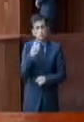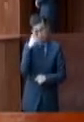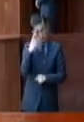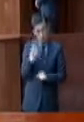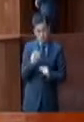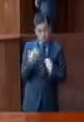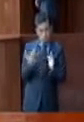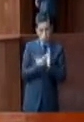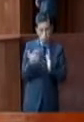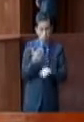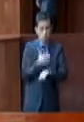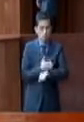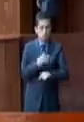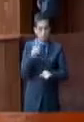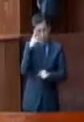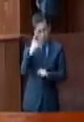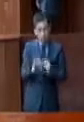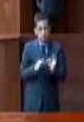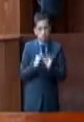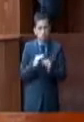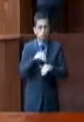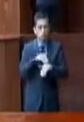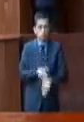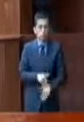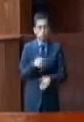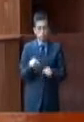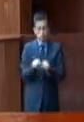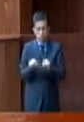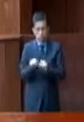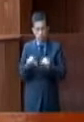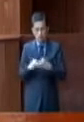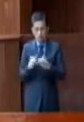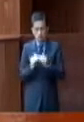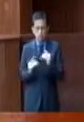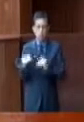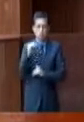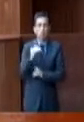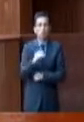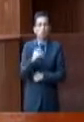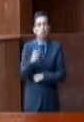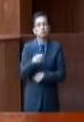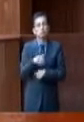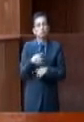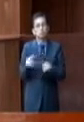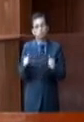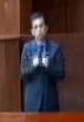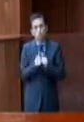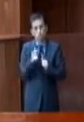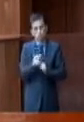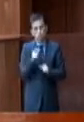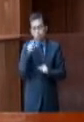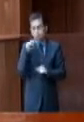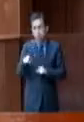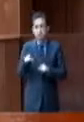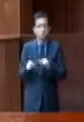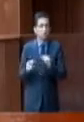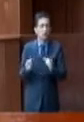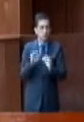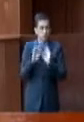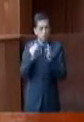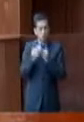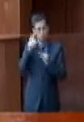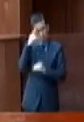sanción que se efectúa en cumplimiento a lo ordenado por la sala superior atienda la nueva capacidad económica del sujeto infractor